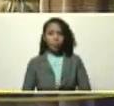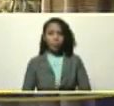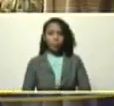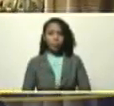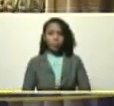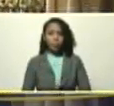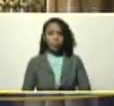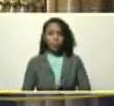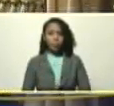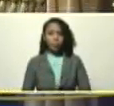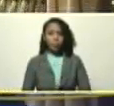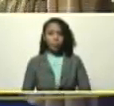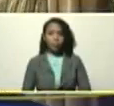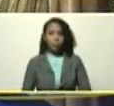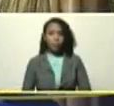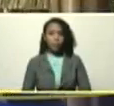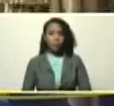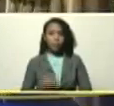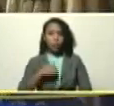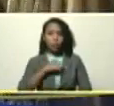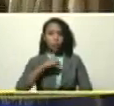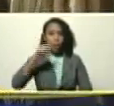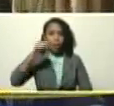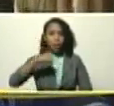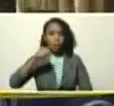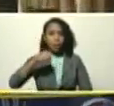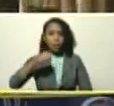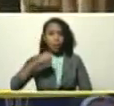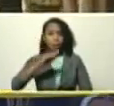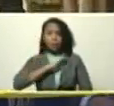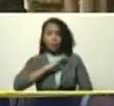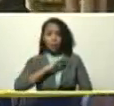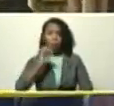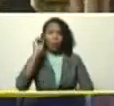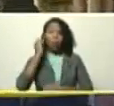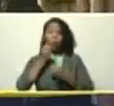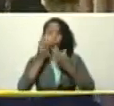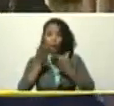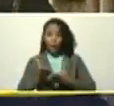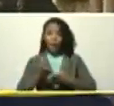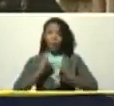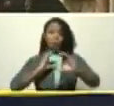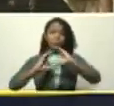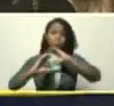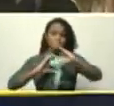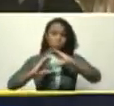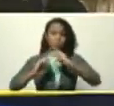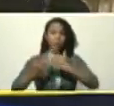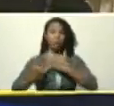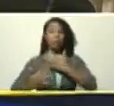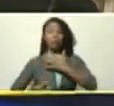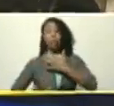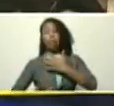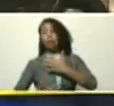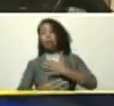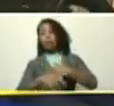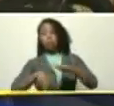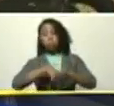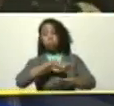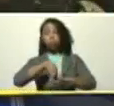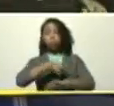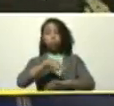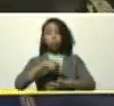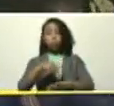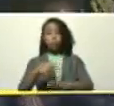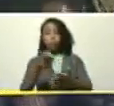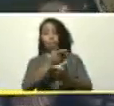Cilia Flores. Hemos tenido una buena jornada, una buena conversación, larga,